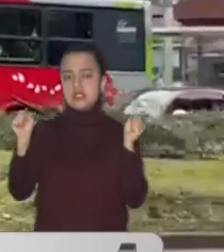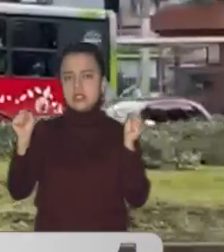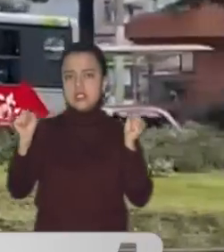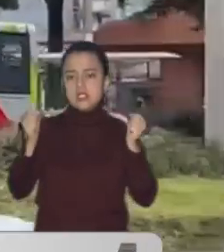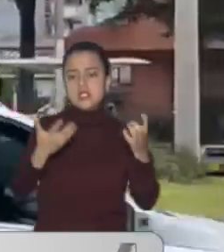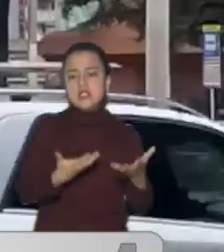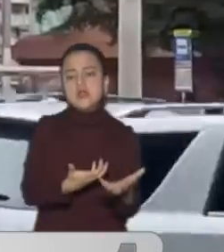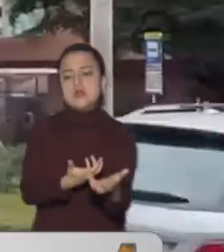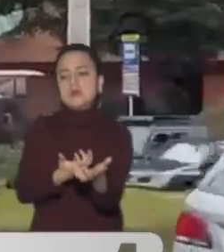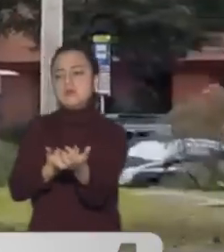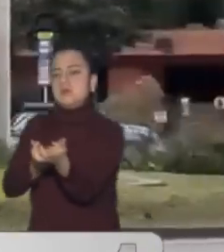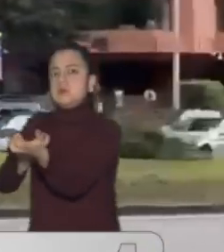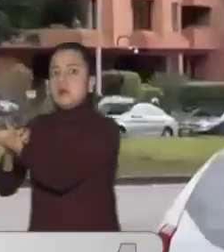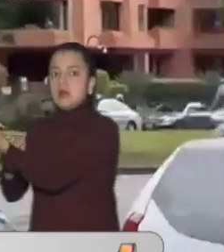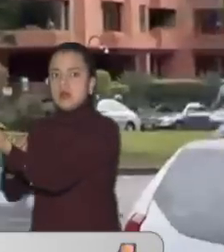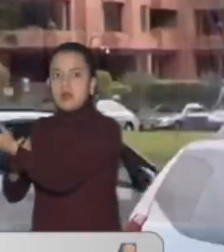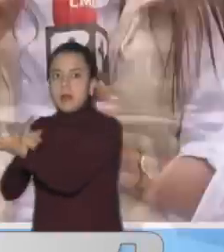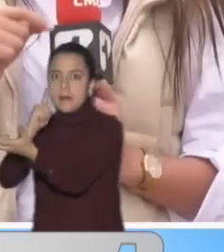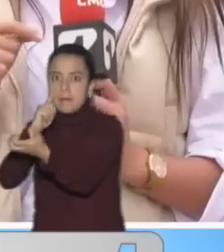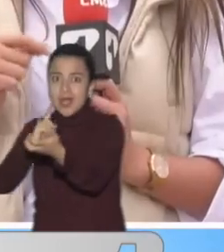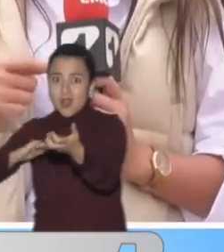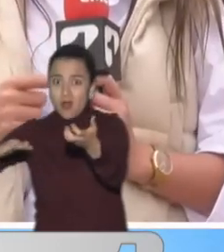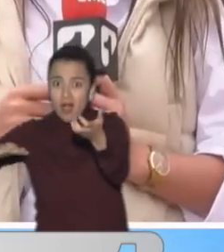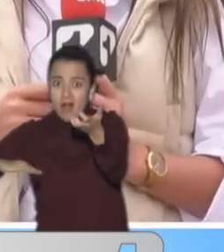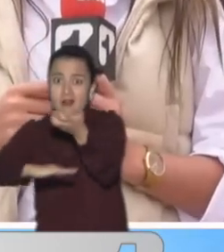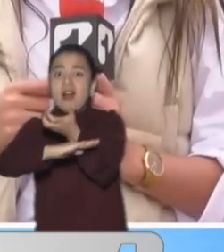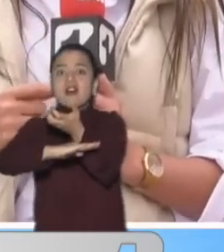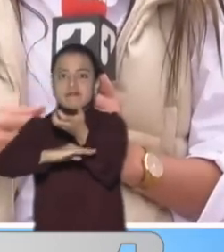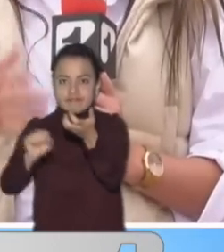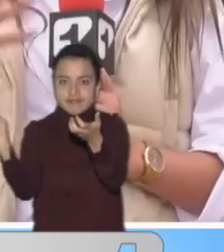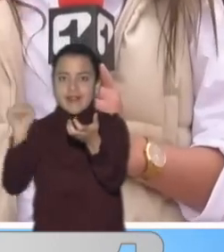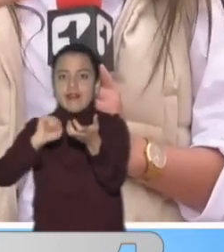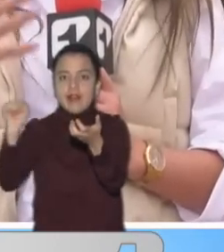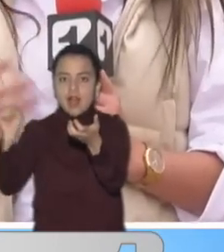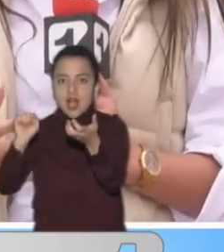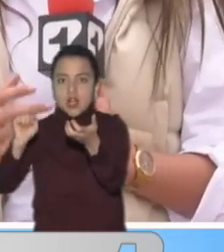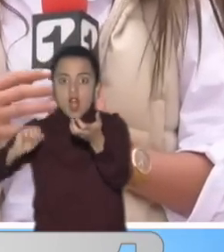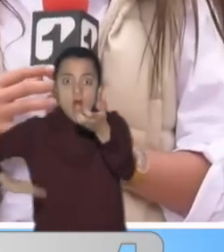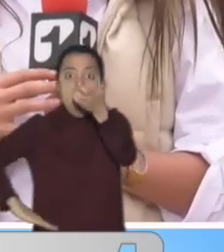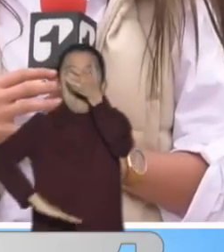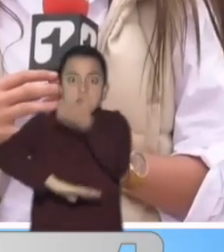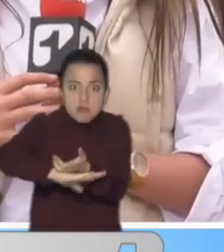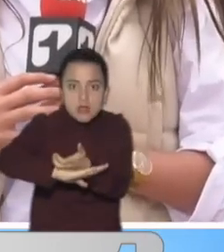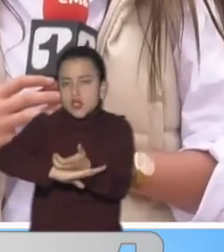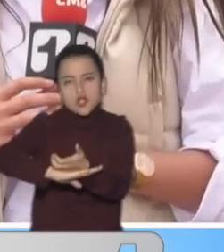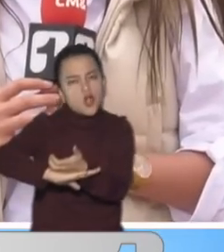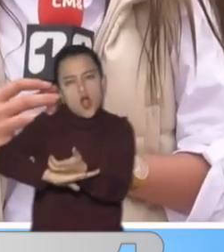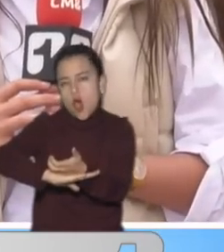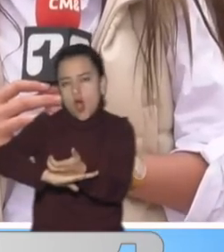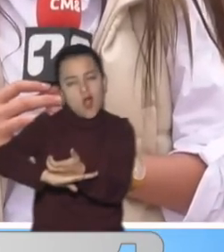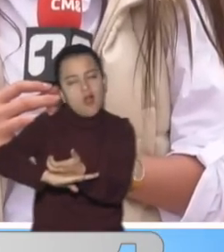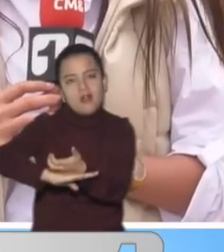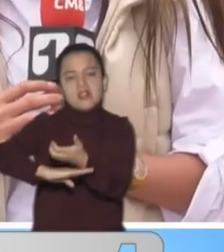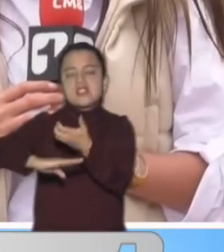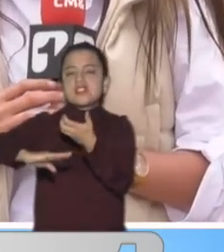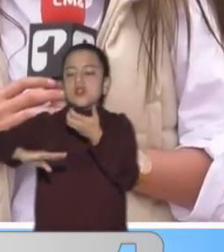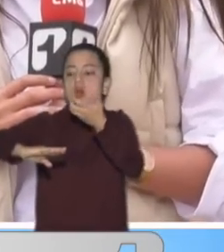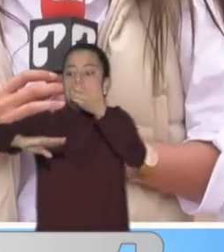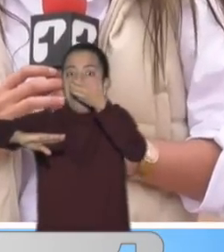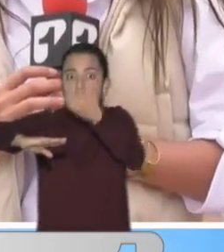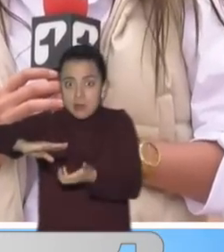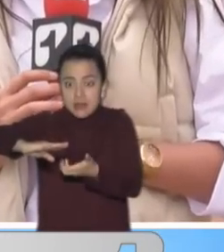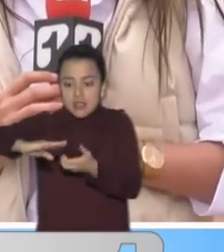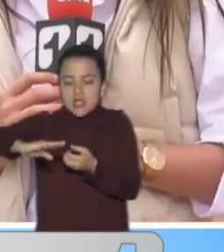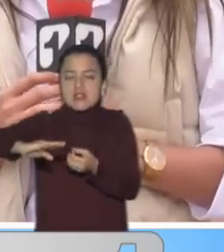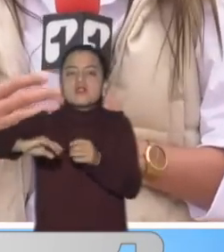vehículo. Afortunadamente cayeron solo algunas ramas encima de este vehículo y no en sí el tronco del árbol, y se pudo